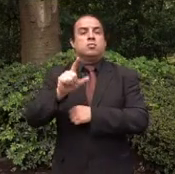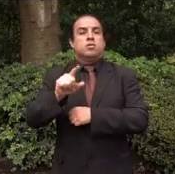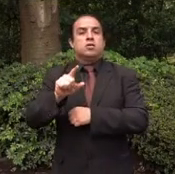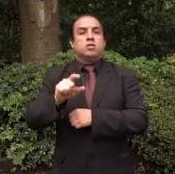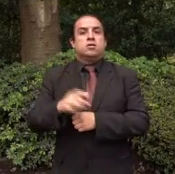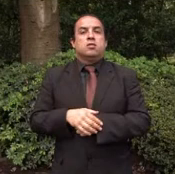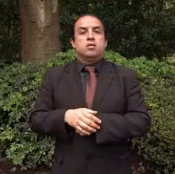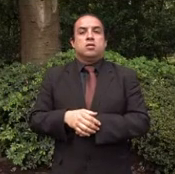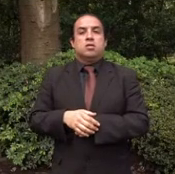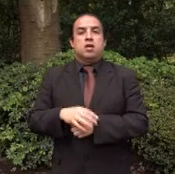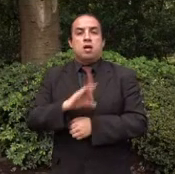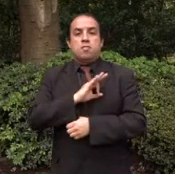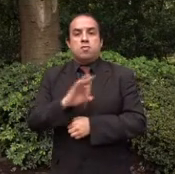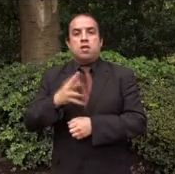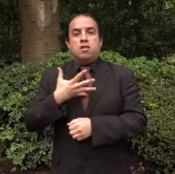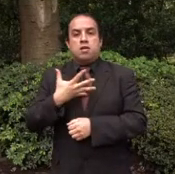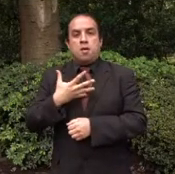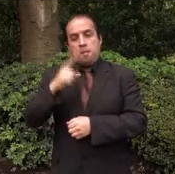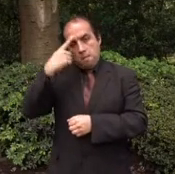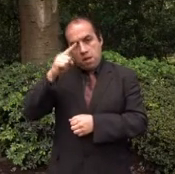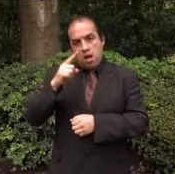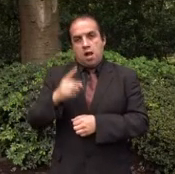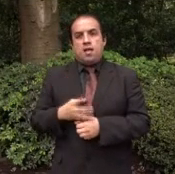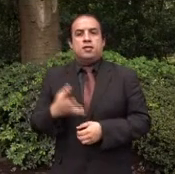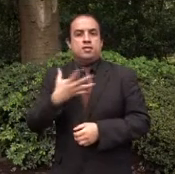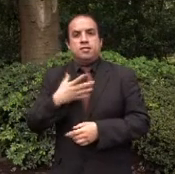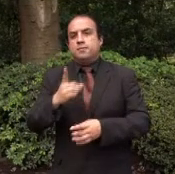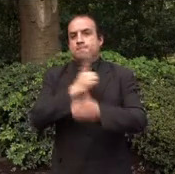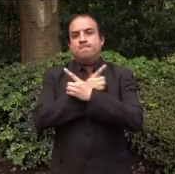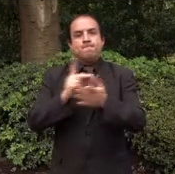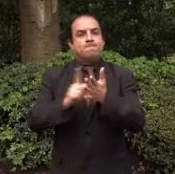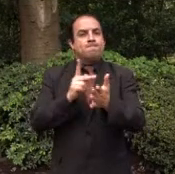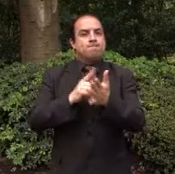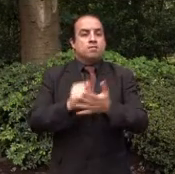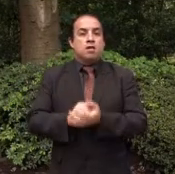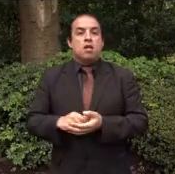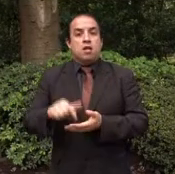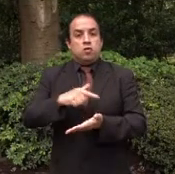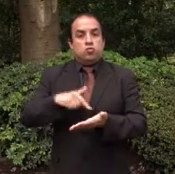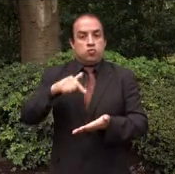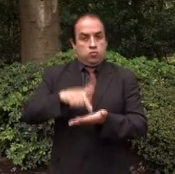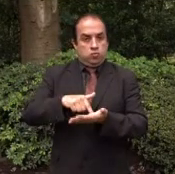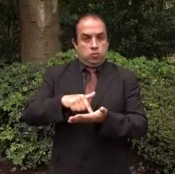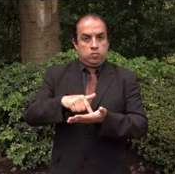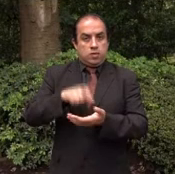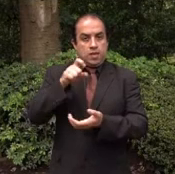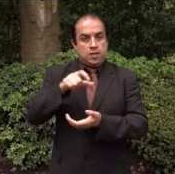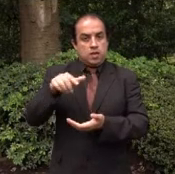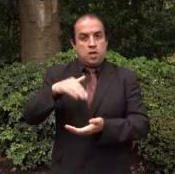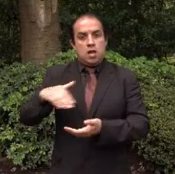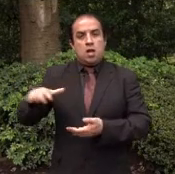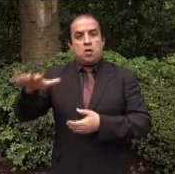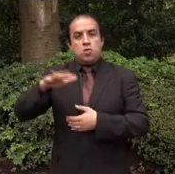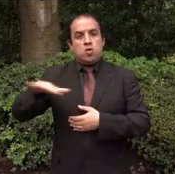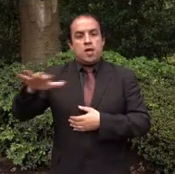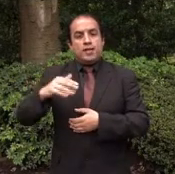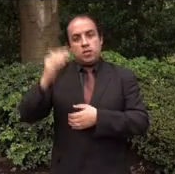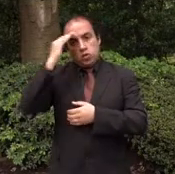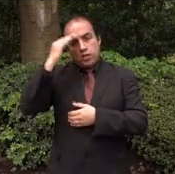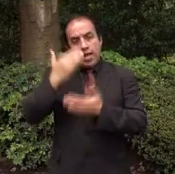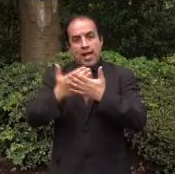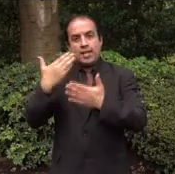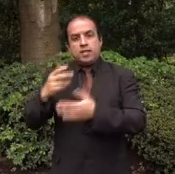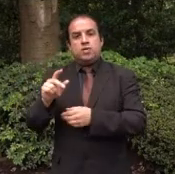para dignificar las expresiones de cultura urbana. Este espacio es lo que antes se conocía como los Parques Atlantis y El